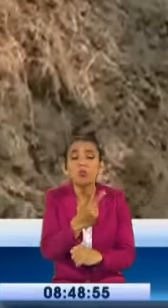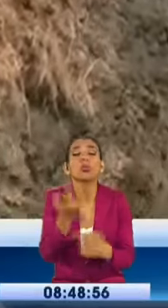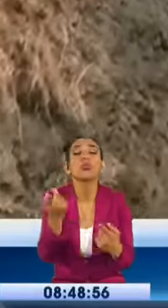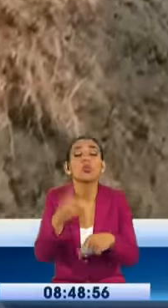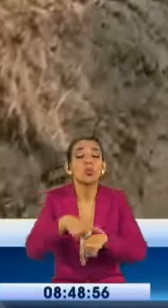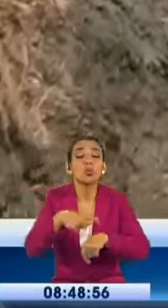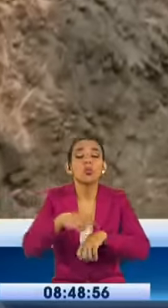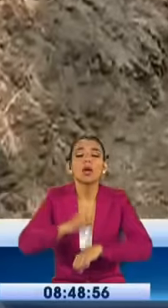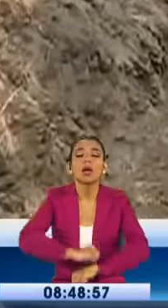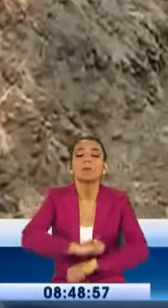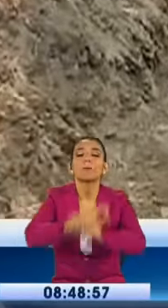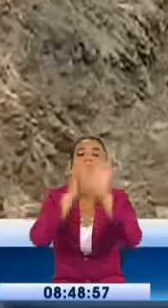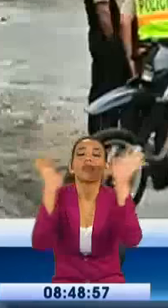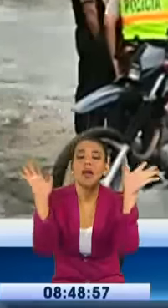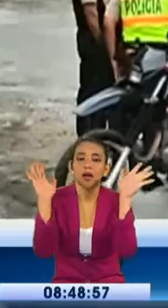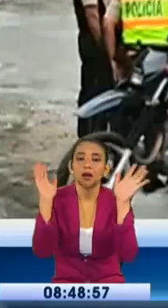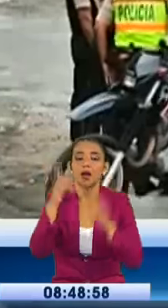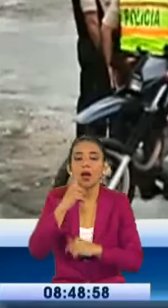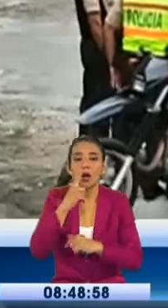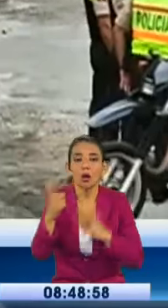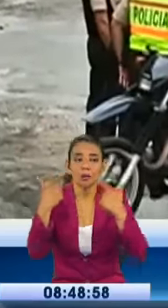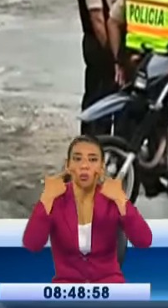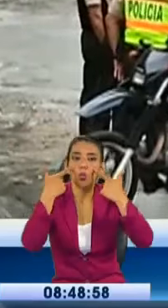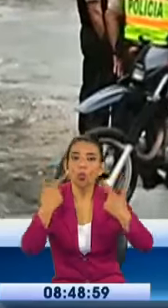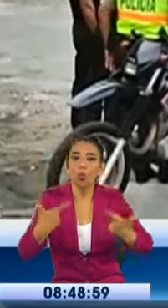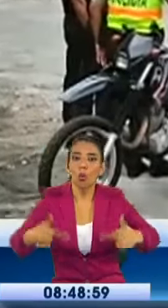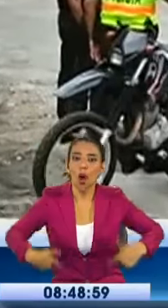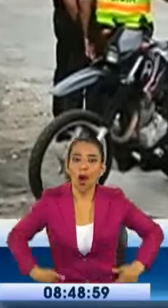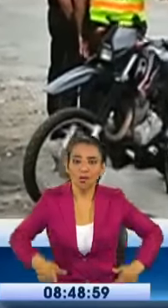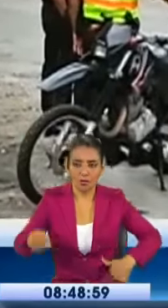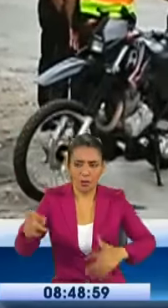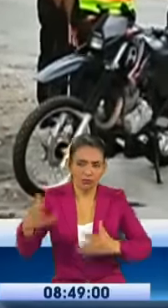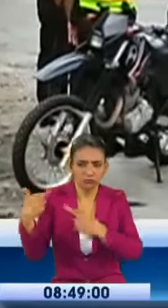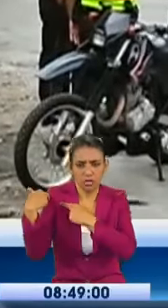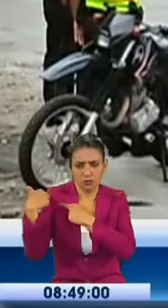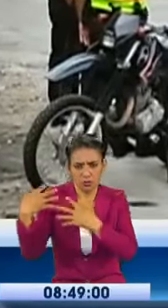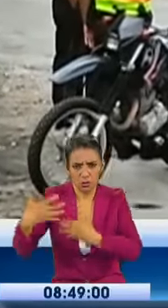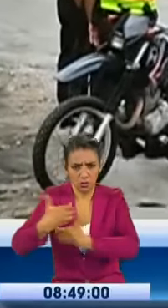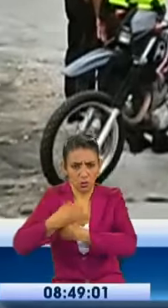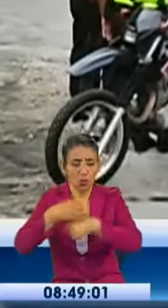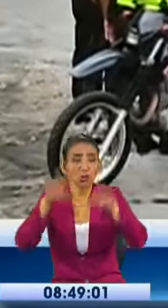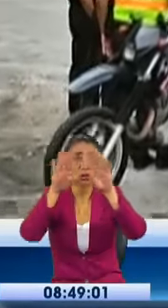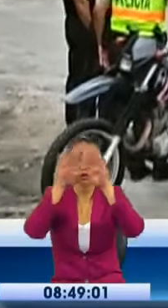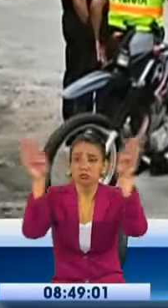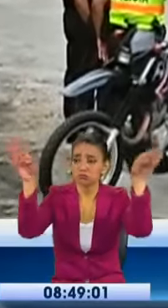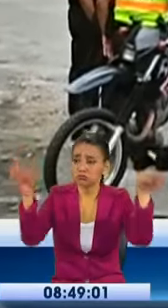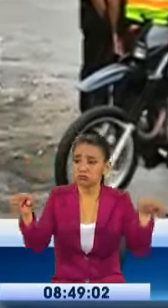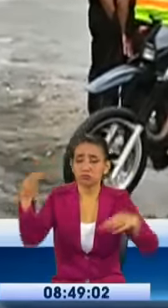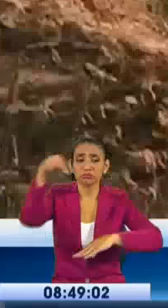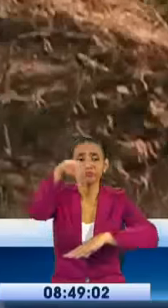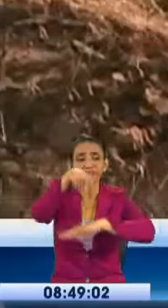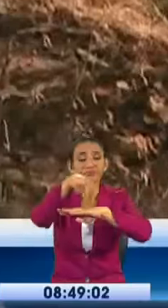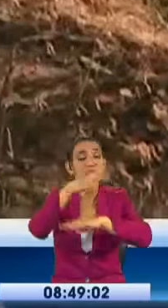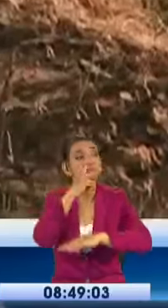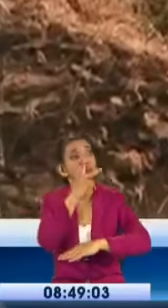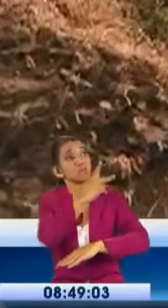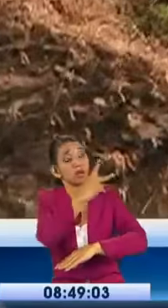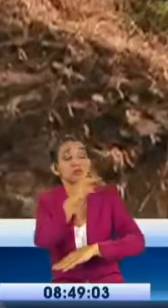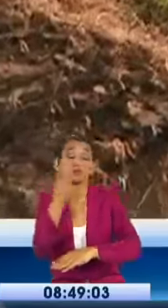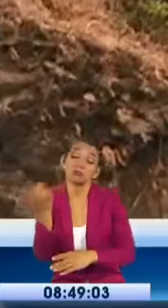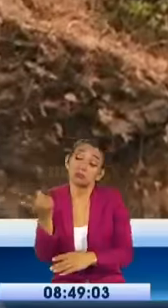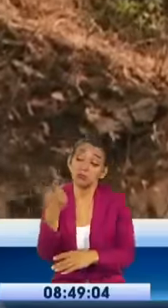mañana por uno de los guardias encargados de la seguridad del mirador. Según el guardia,